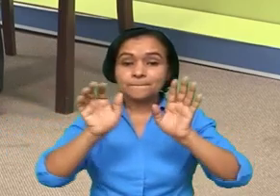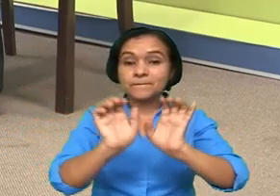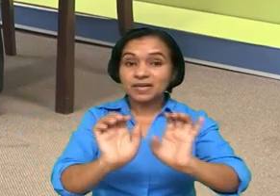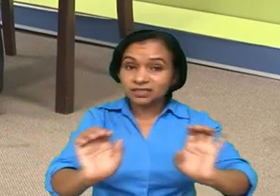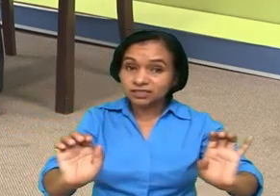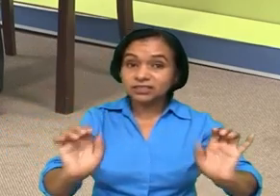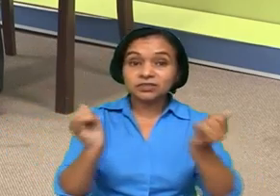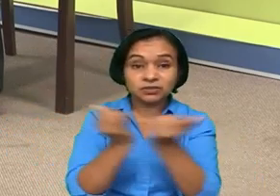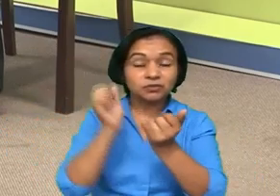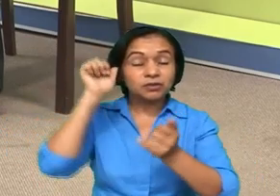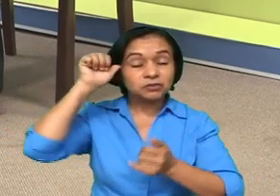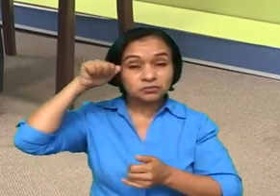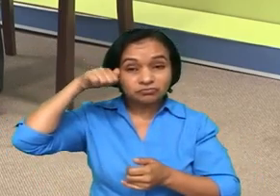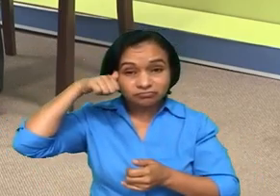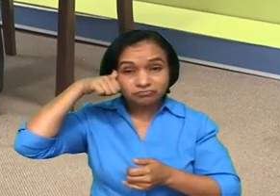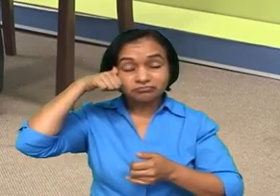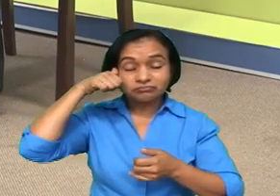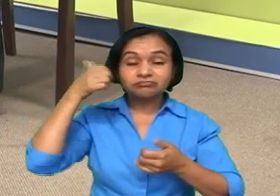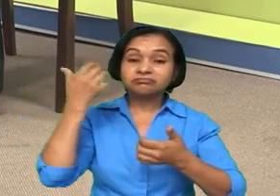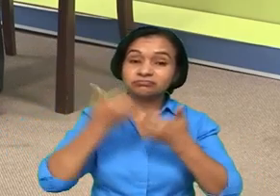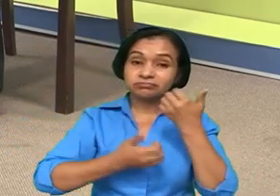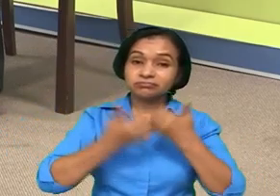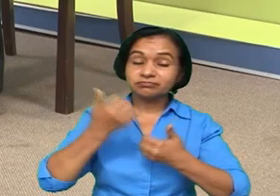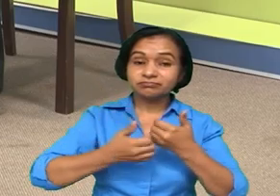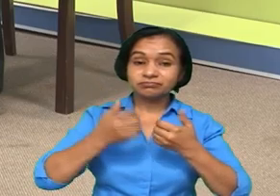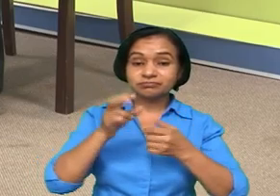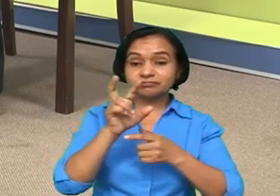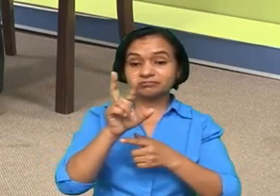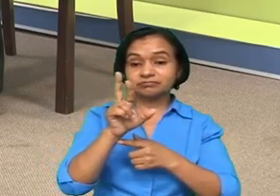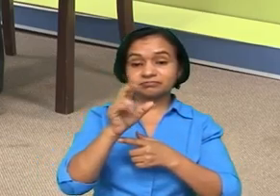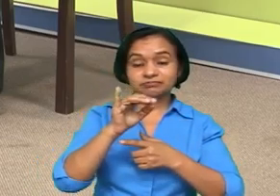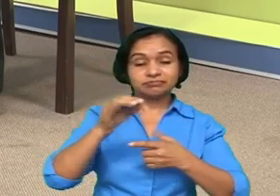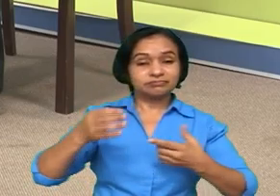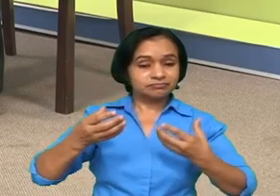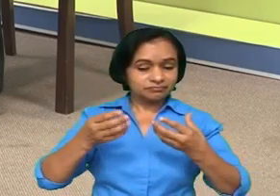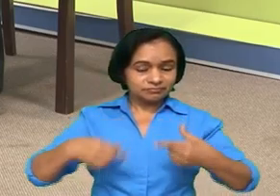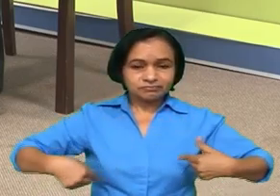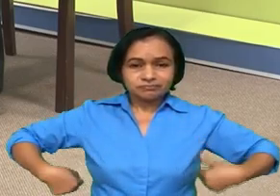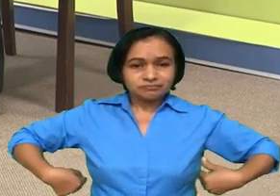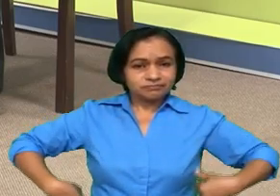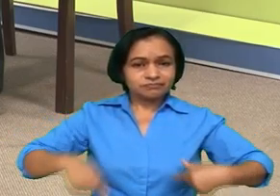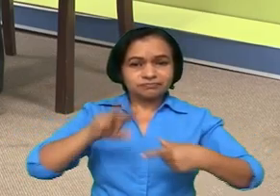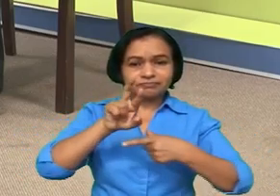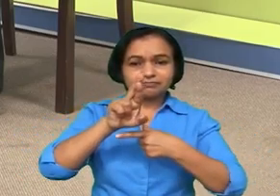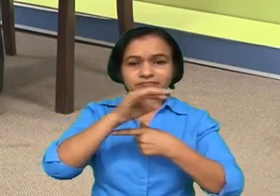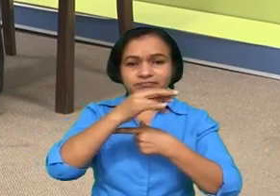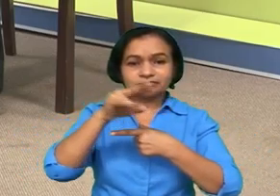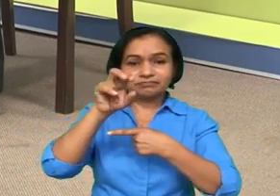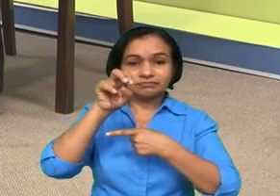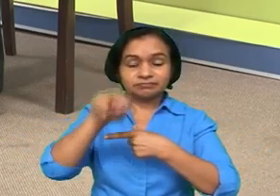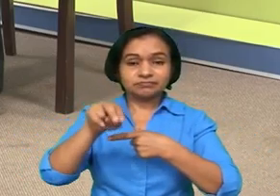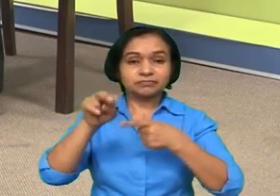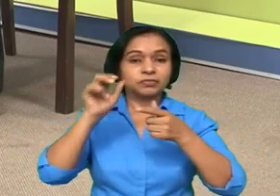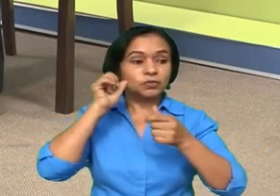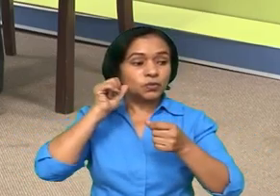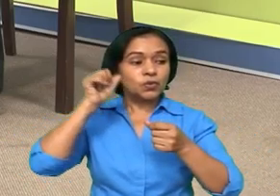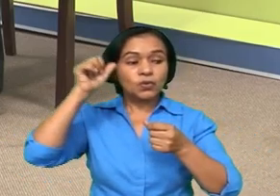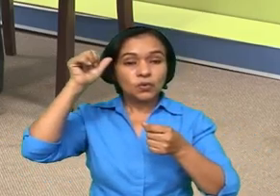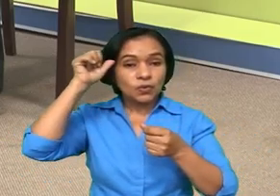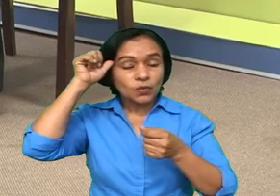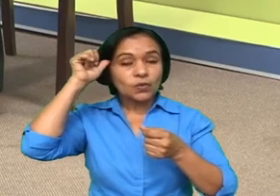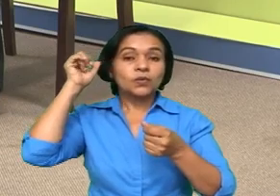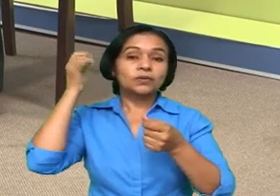O sea, ¿qué factores inciden en la niñez precisamente? Okay. Para que se presente, porque todos estamos sabidos que en la edad adulta pueden, obviamente, las